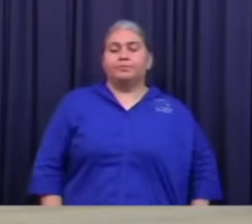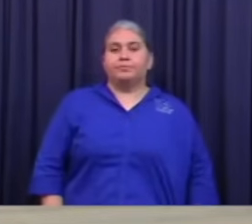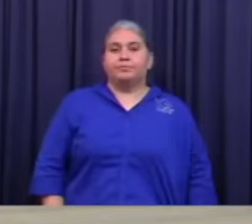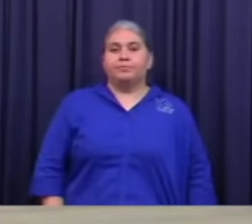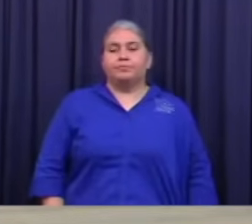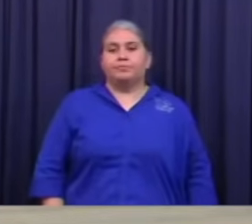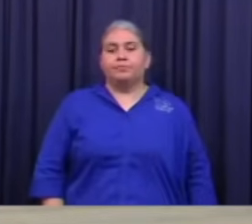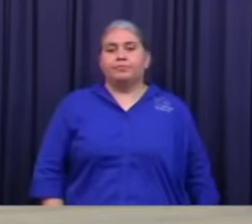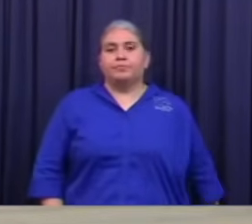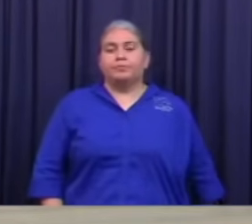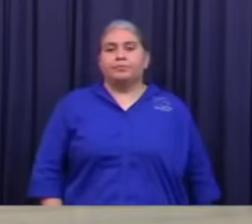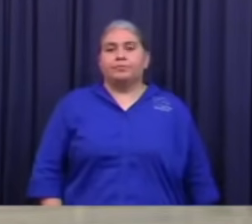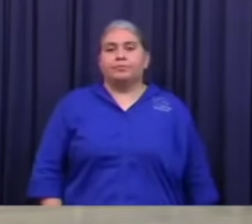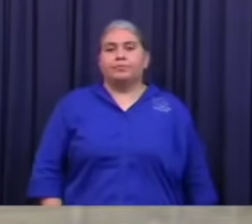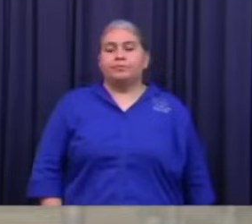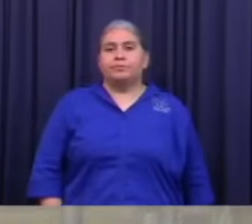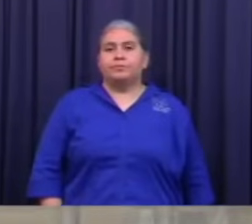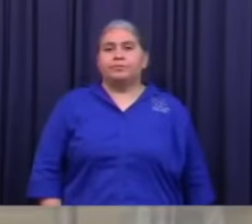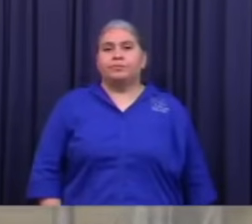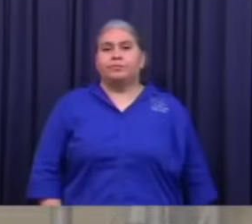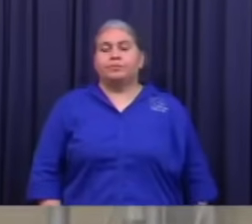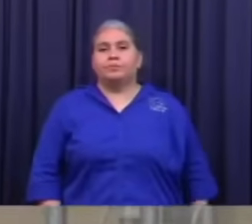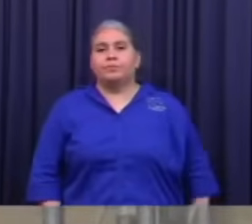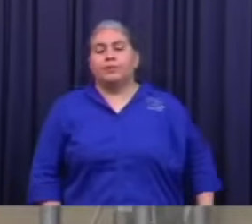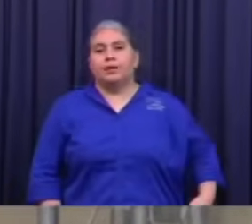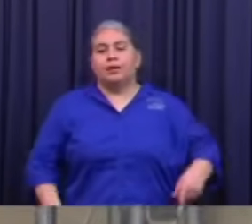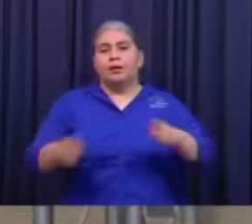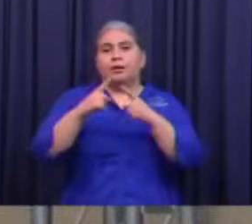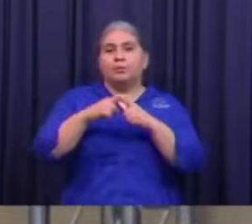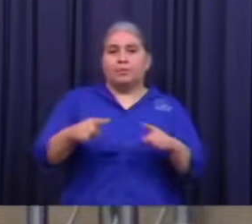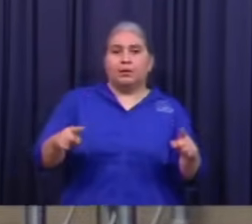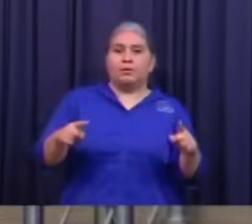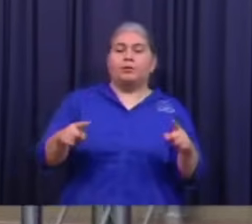tenían que hacer los pedazos el que lo tenía que hacer pedazos era el